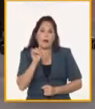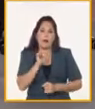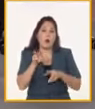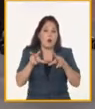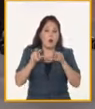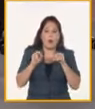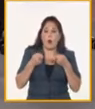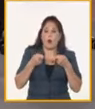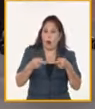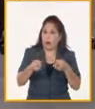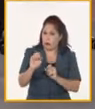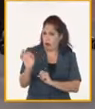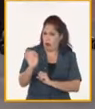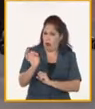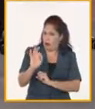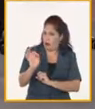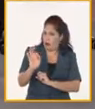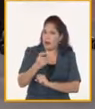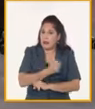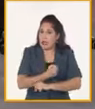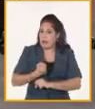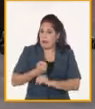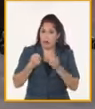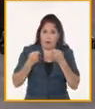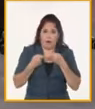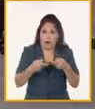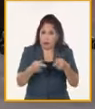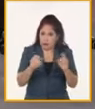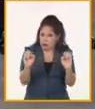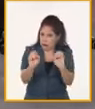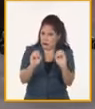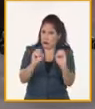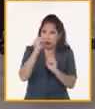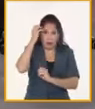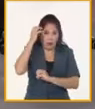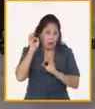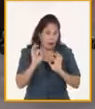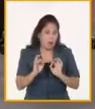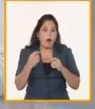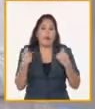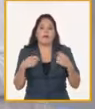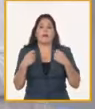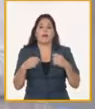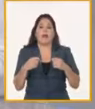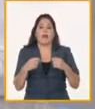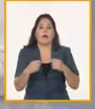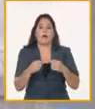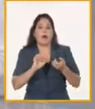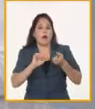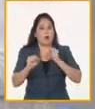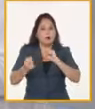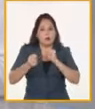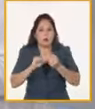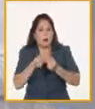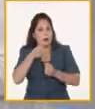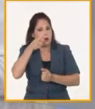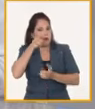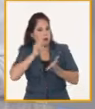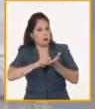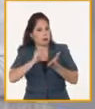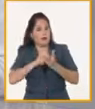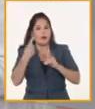costos y sin nuevos sacrificios de gastos de estatales poder también establecer los monitoreos las supervisiones y